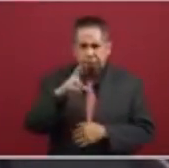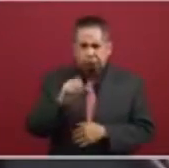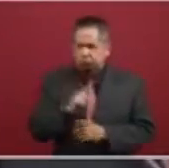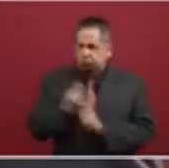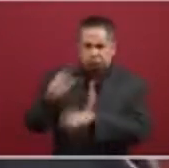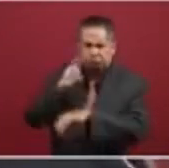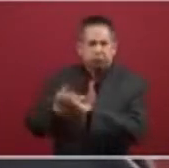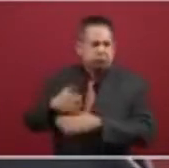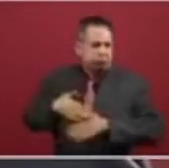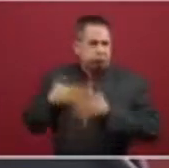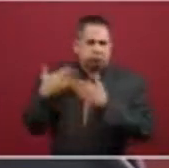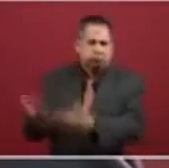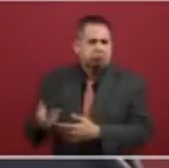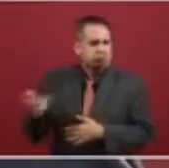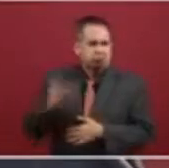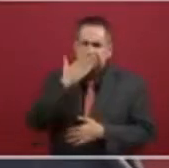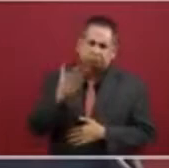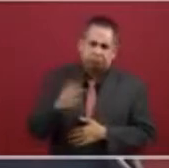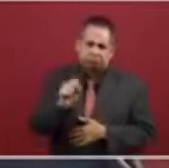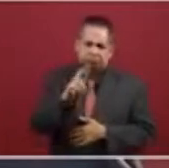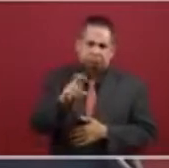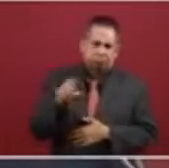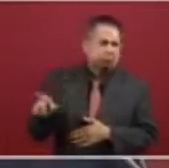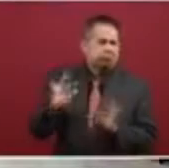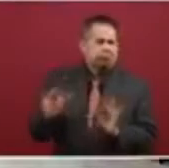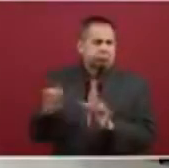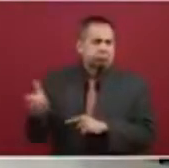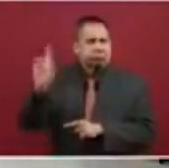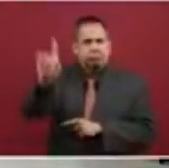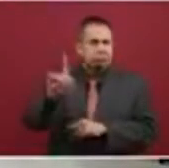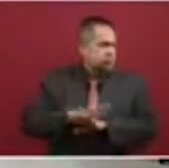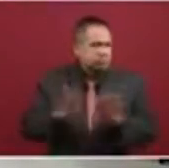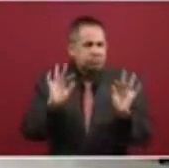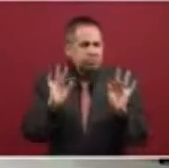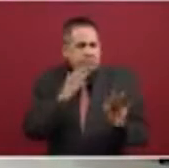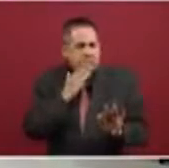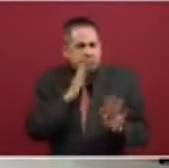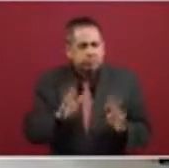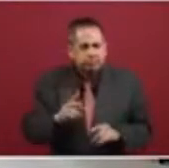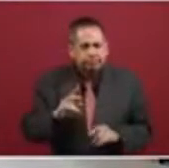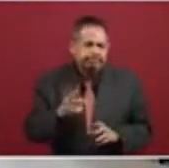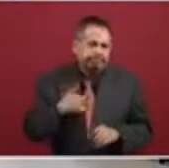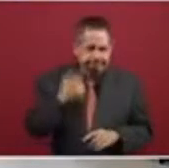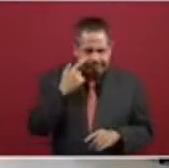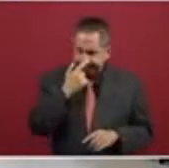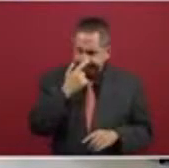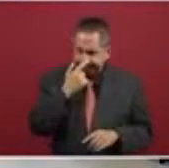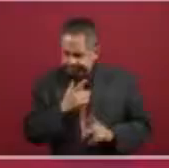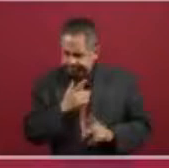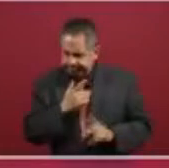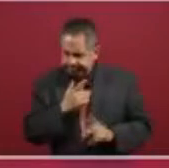Ebrard, secretario de Relaciones Exteriores. Entonces, vamos a valorarlo